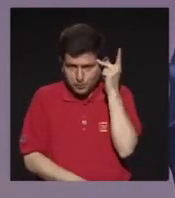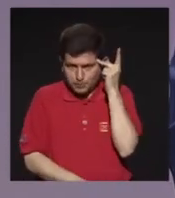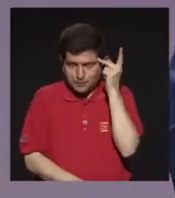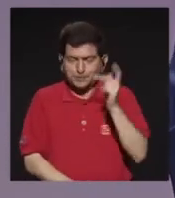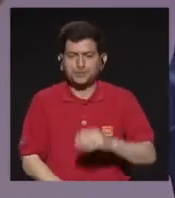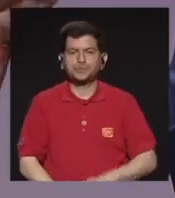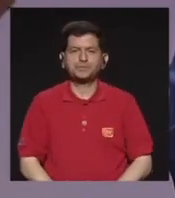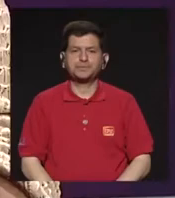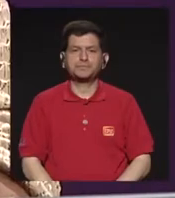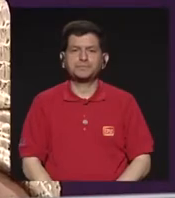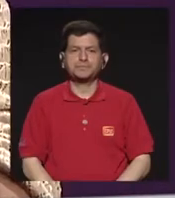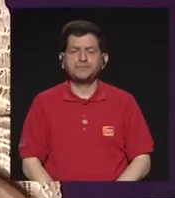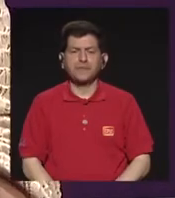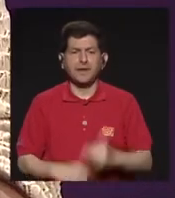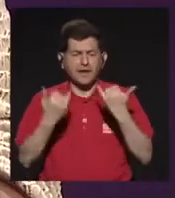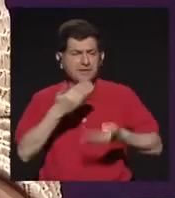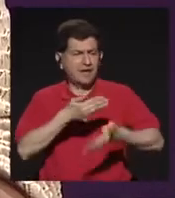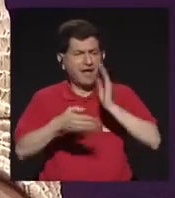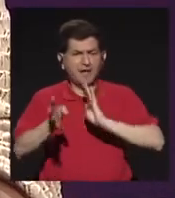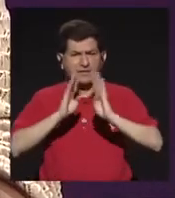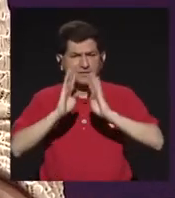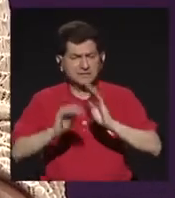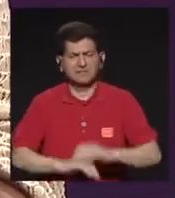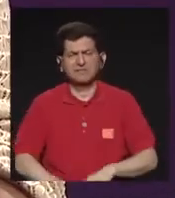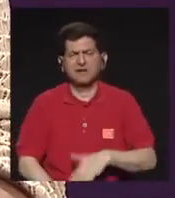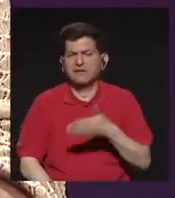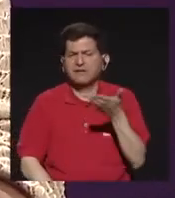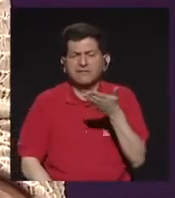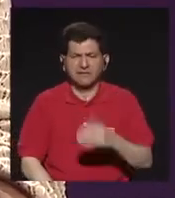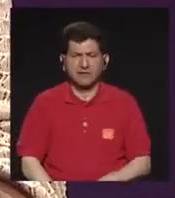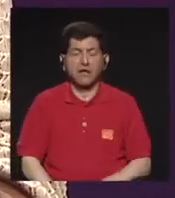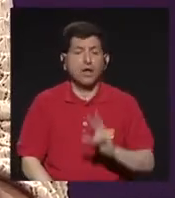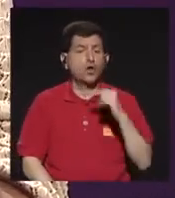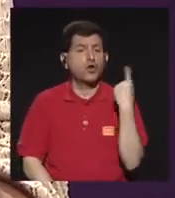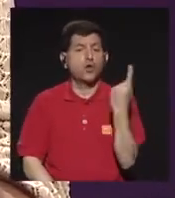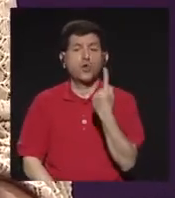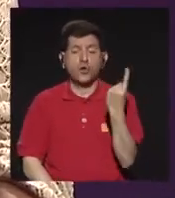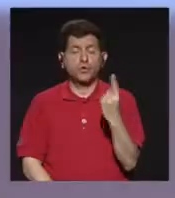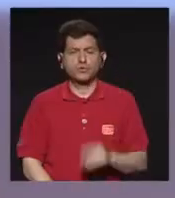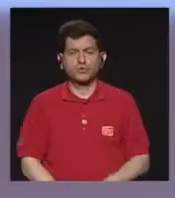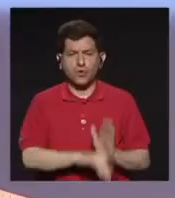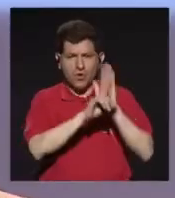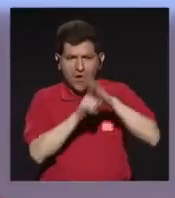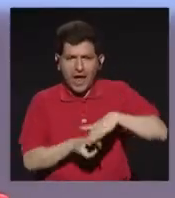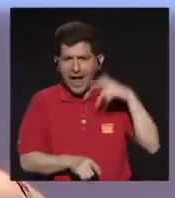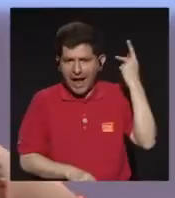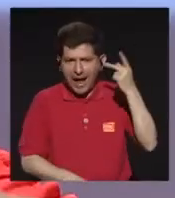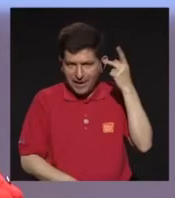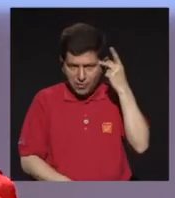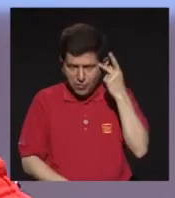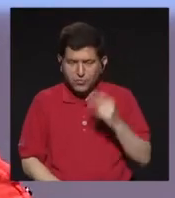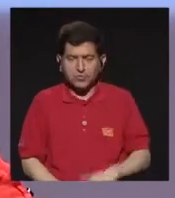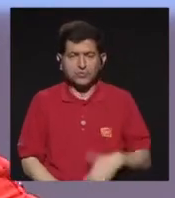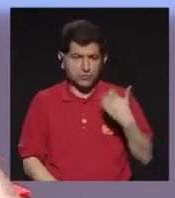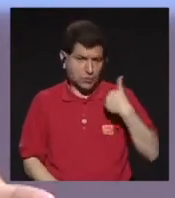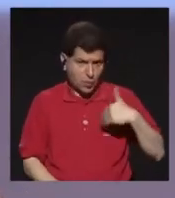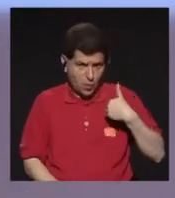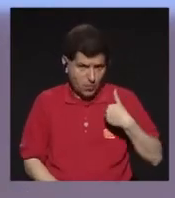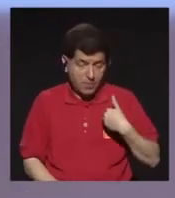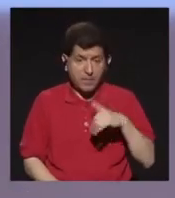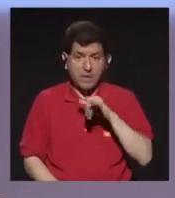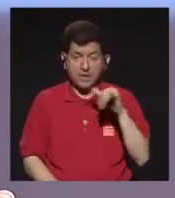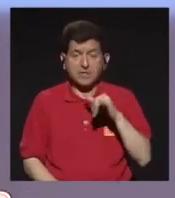¿Verdad? Era mucho lo que hemos hablado aquí en el sentido de que no solamente el acoso político lo vivimos por hombres, sino lo